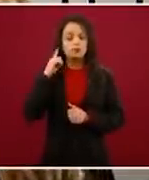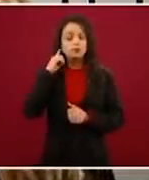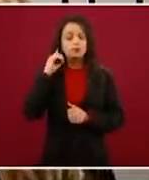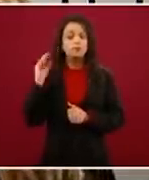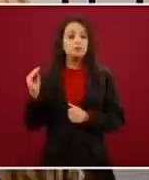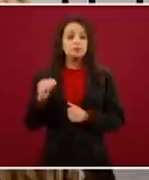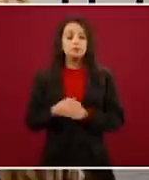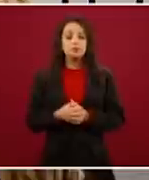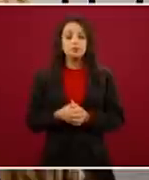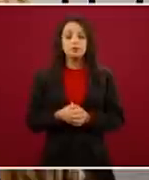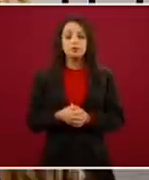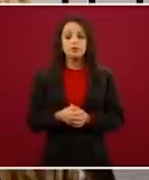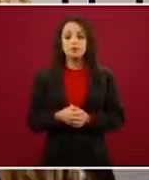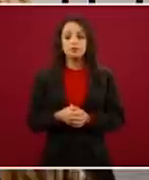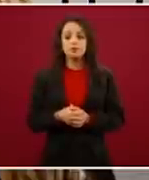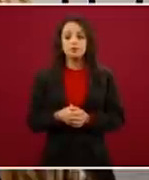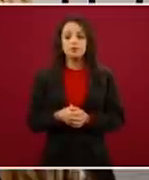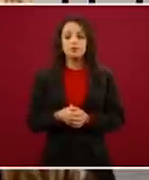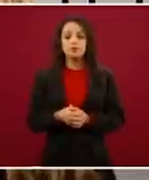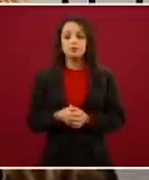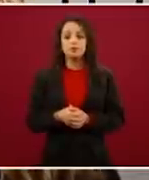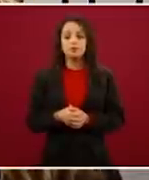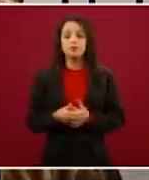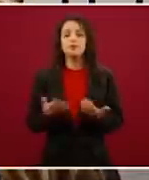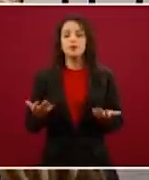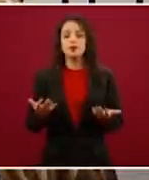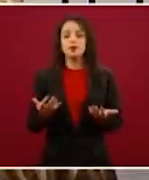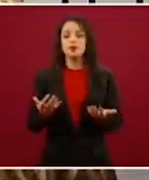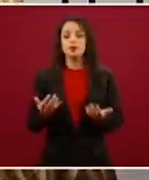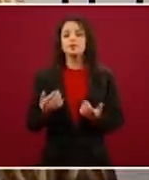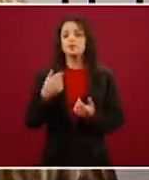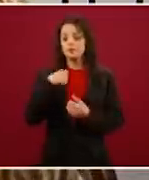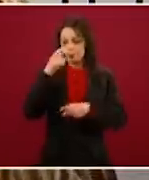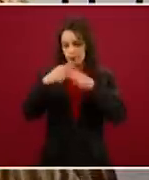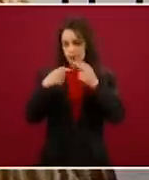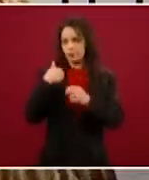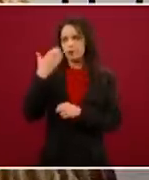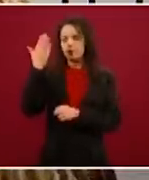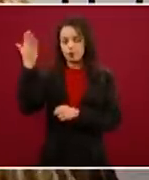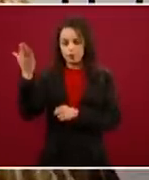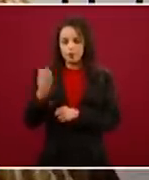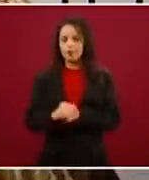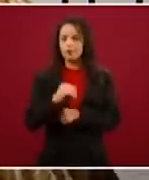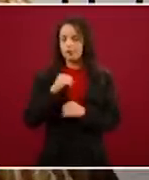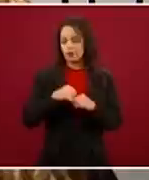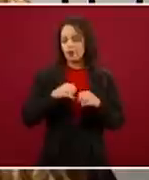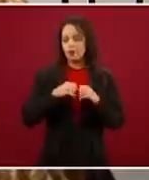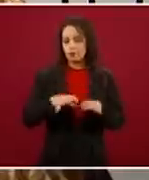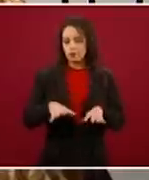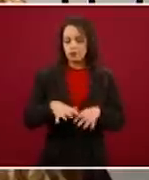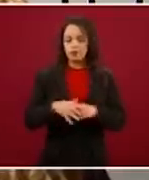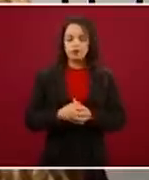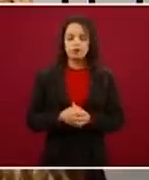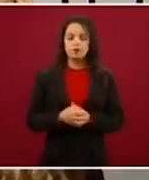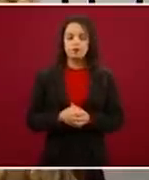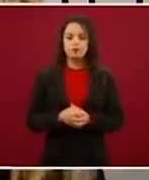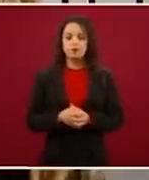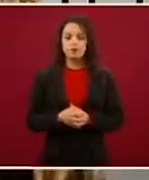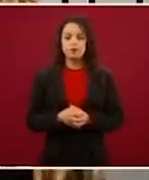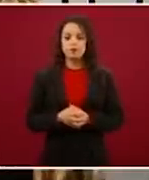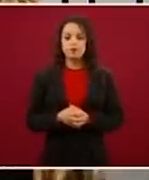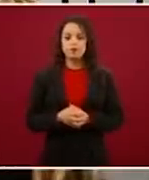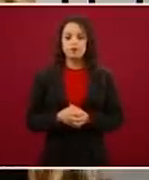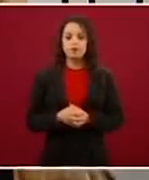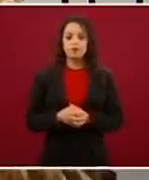Ah, bueno, vamos a pedir información, ¿no? Es entre los proyectos que se anunciaron, sí,